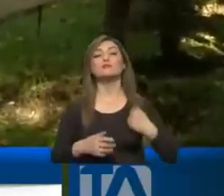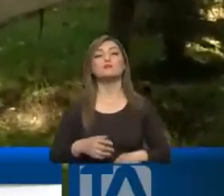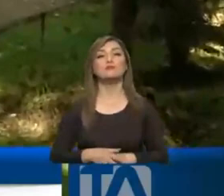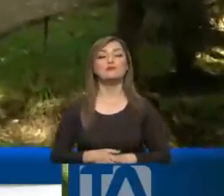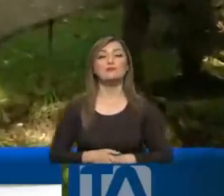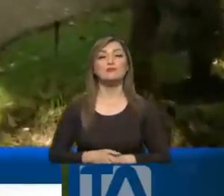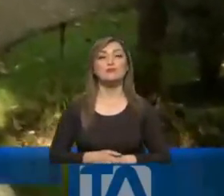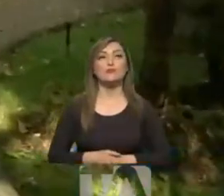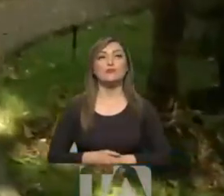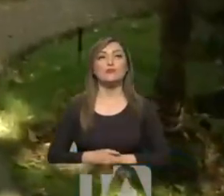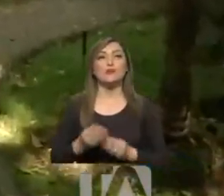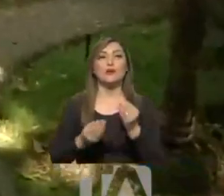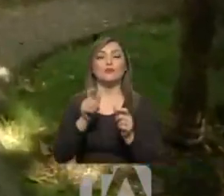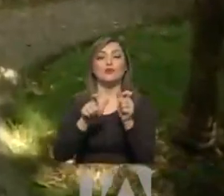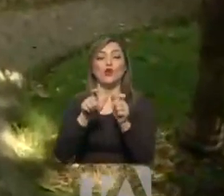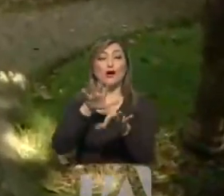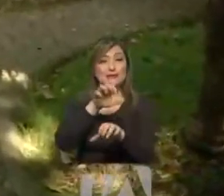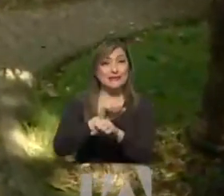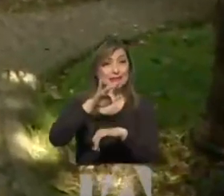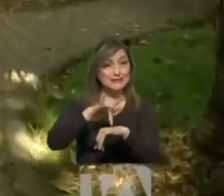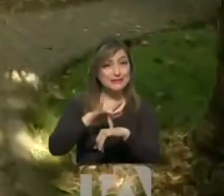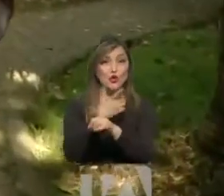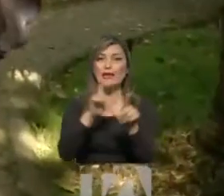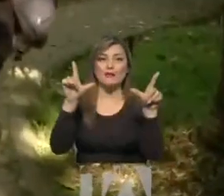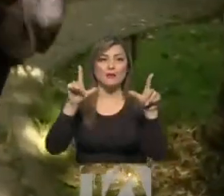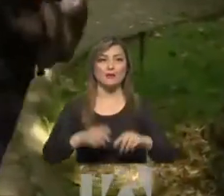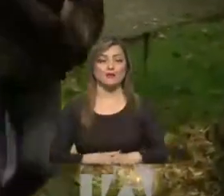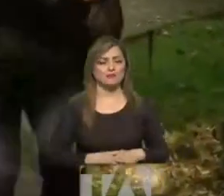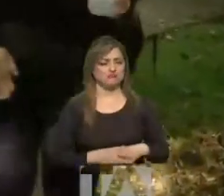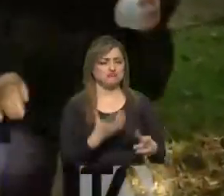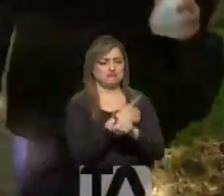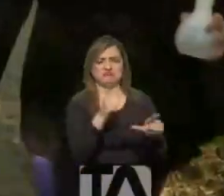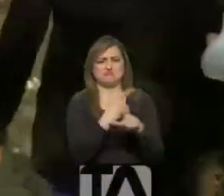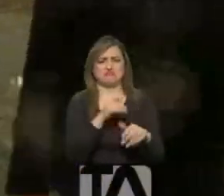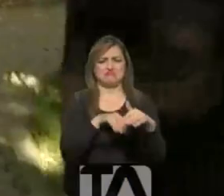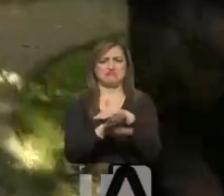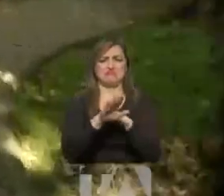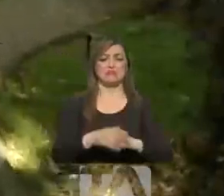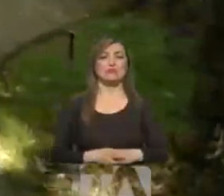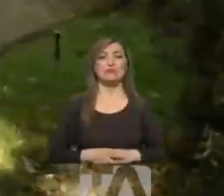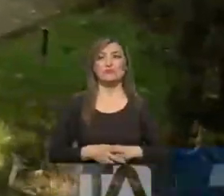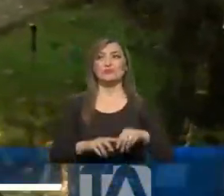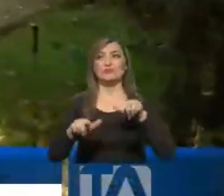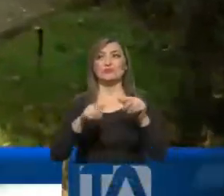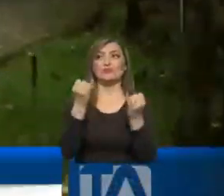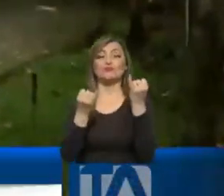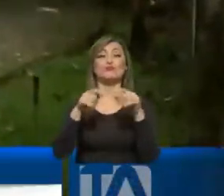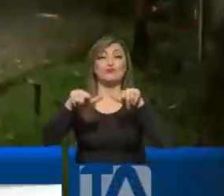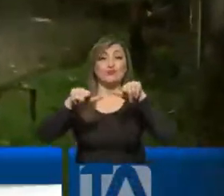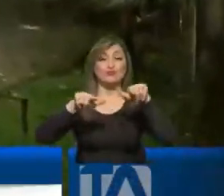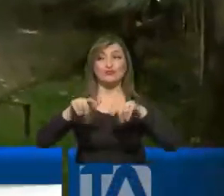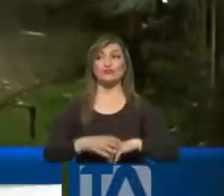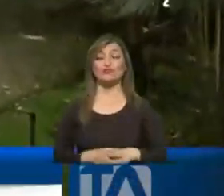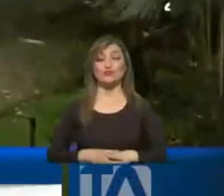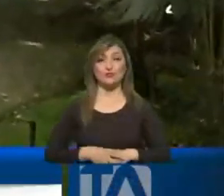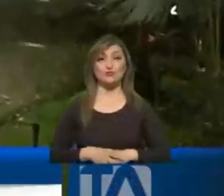aquí? ¿Tiene que reservar su cita o puede hacerlo libremente? No, simplemente puede acudir. No nos olvidemos que el Jardín Botánico de Quito está ubicado en